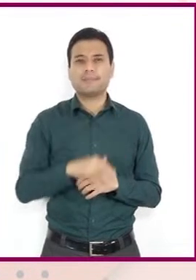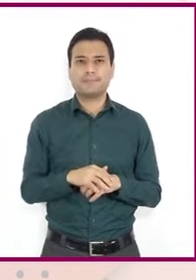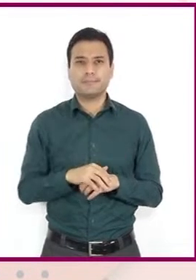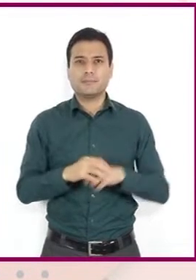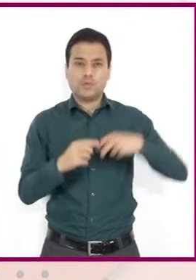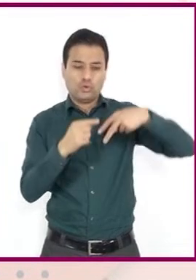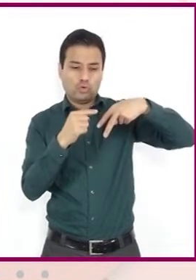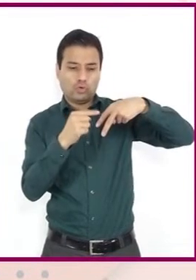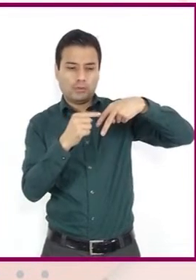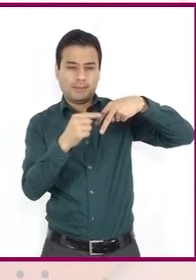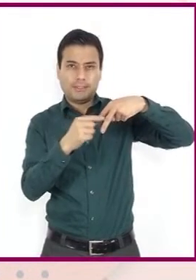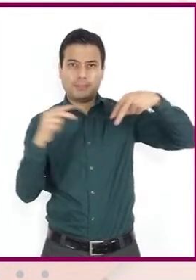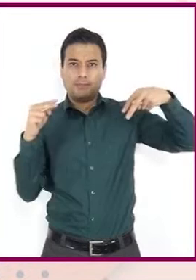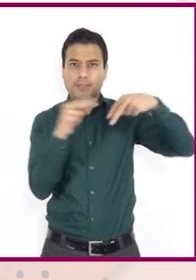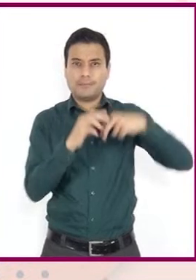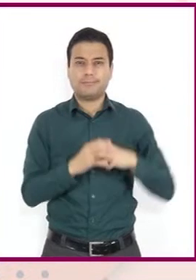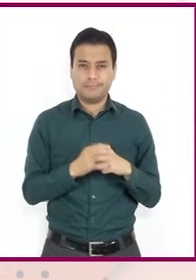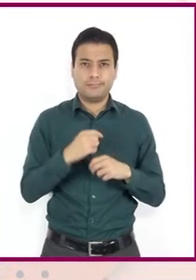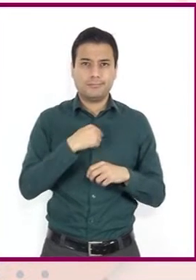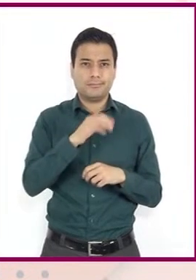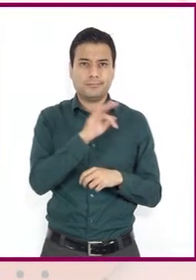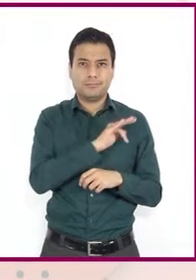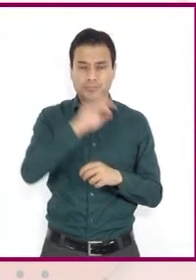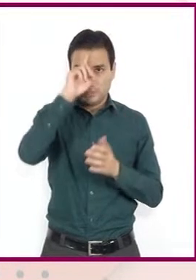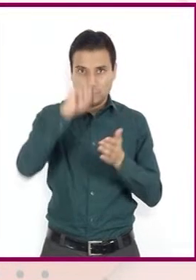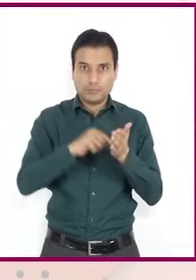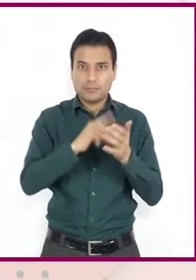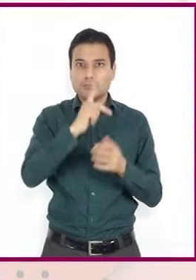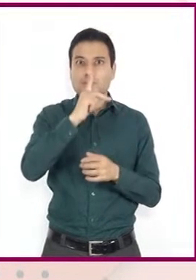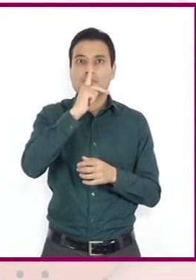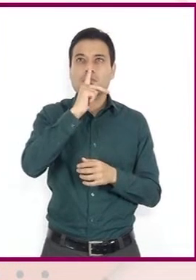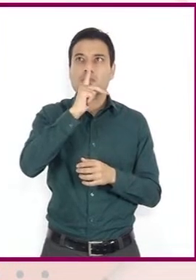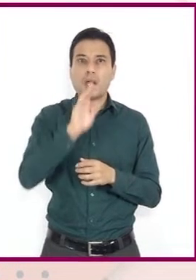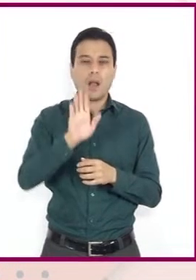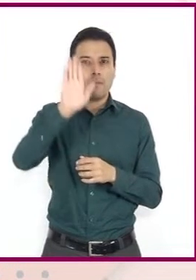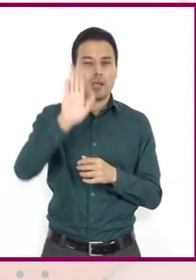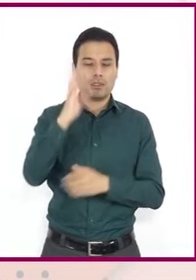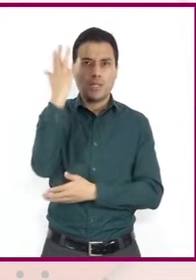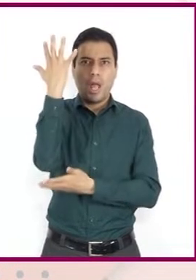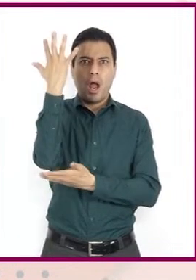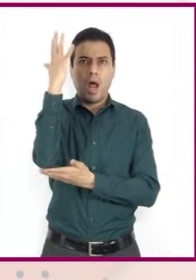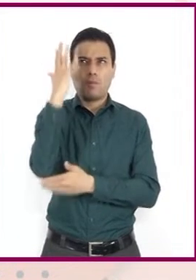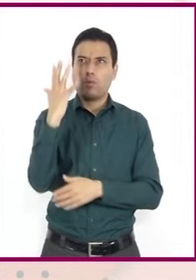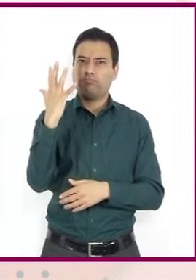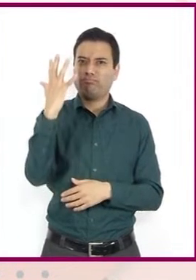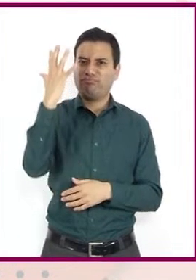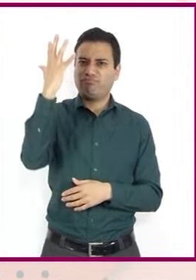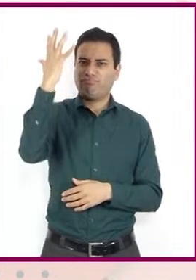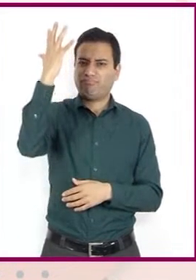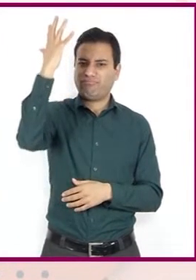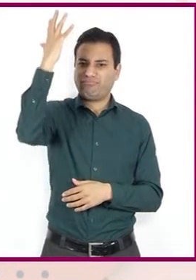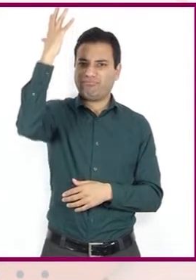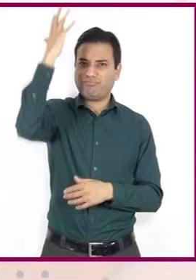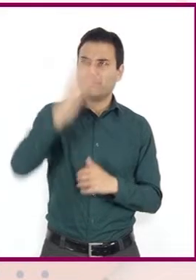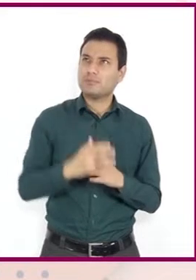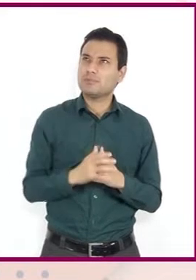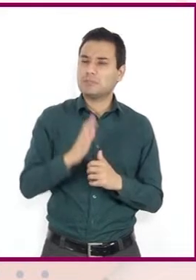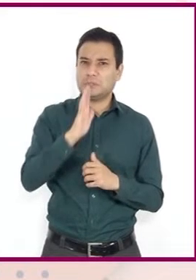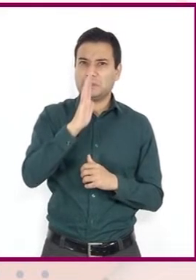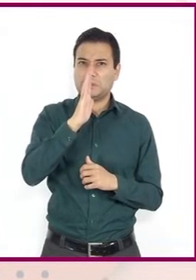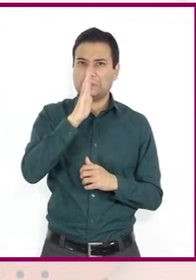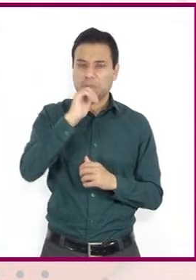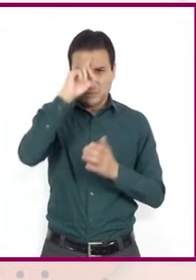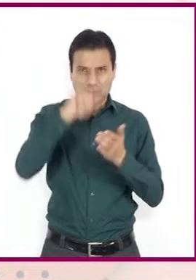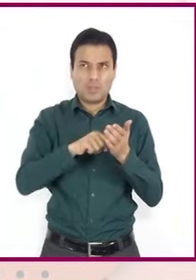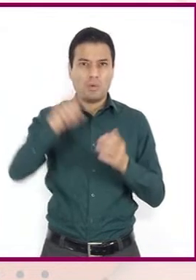arriba no. Me imagino que sigue creciendo como un gran árbol y que en su rama más alta está agazapado un